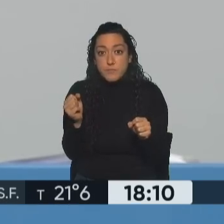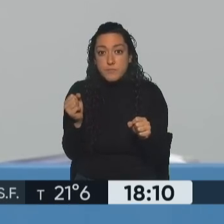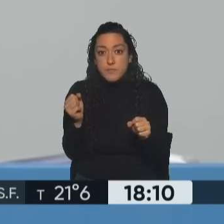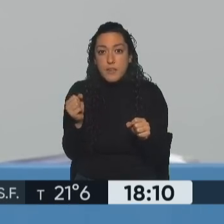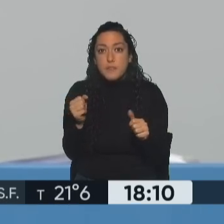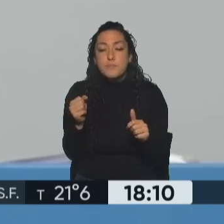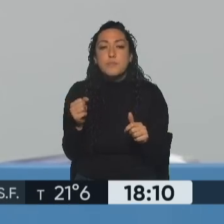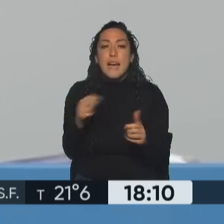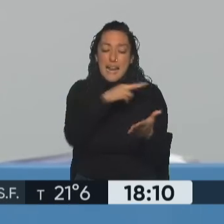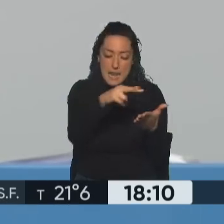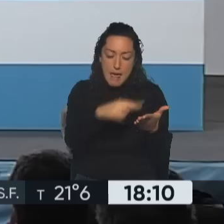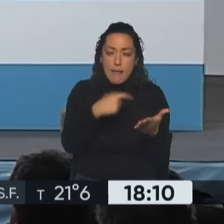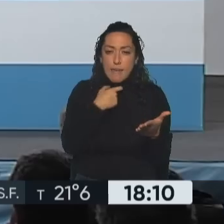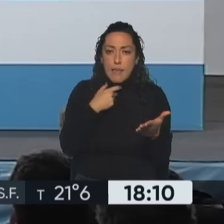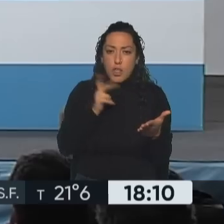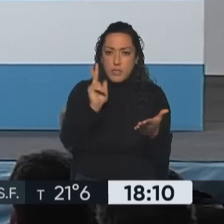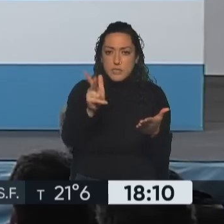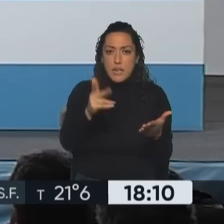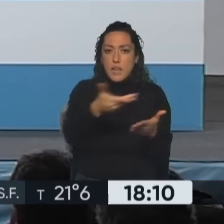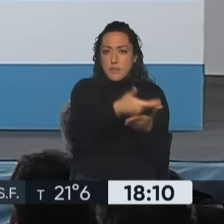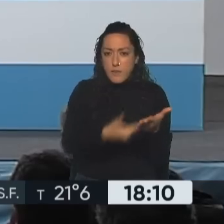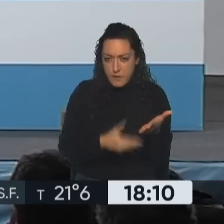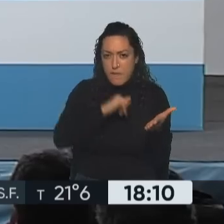quiero leerles el comunicadito.